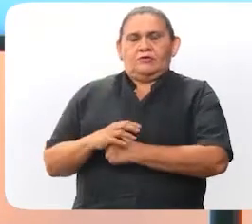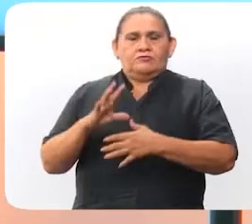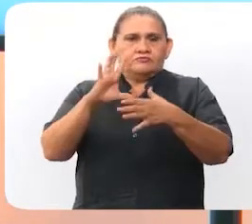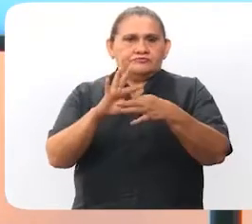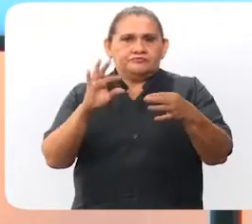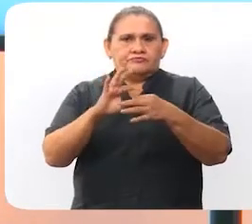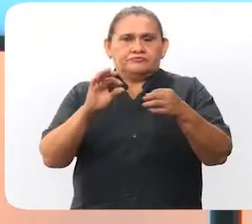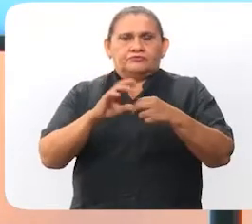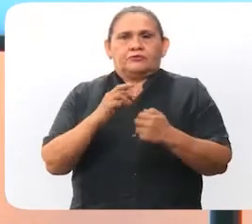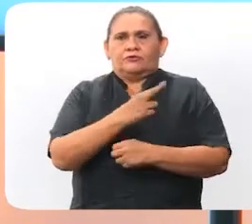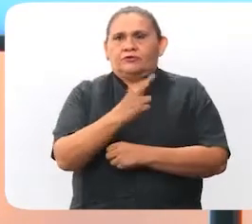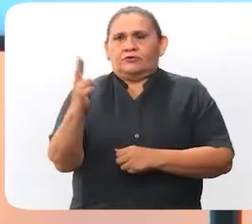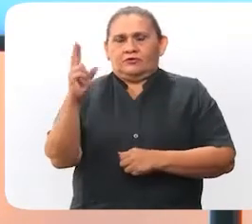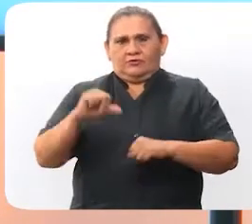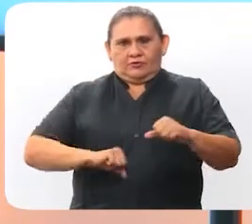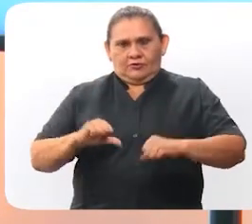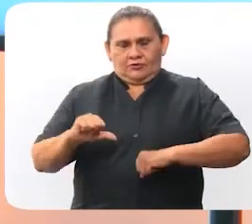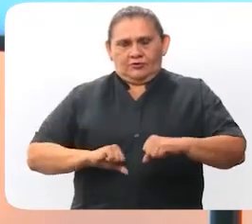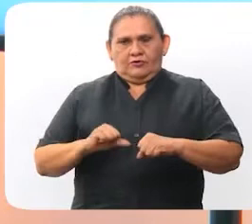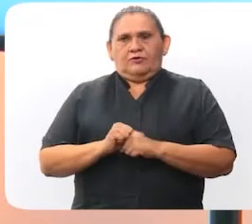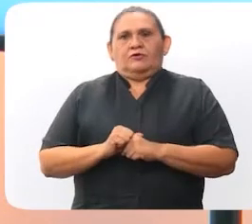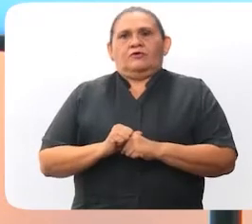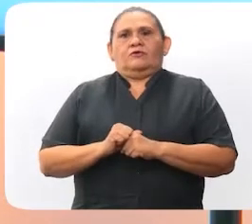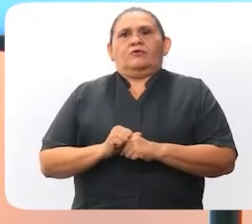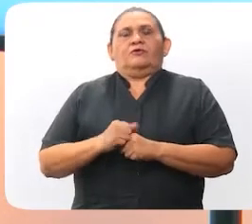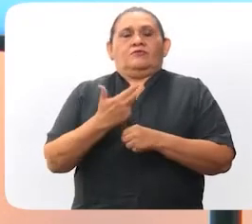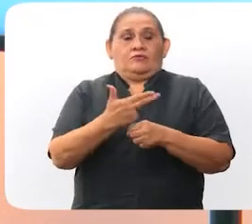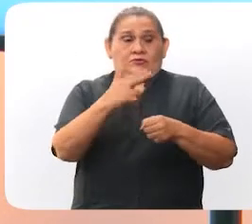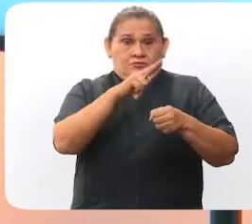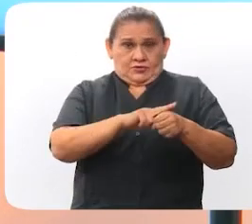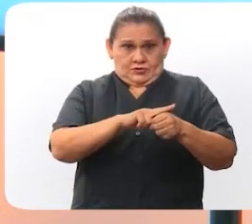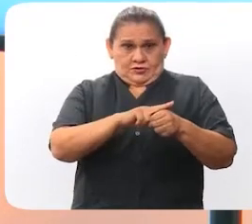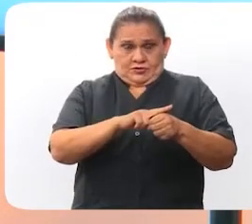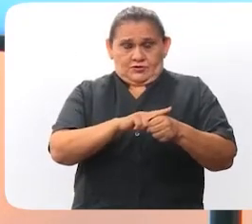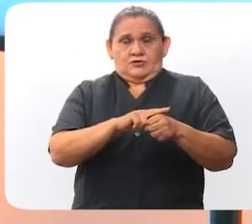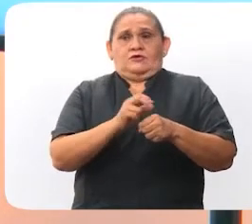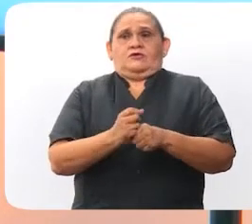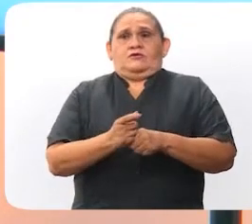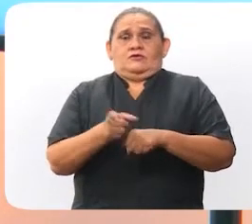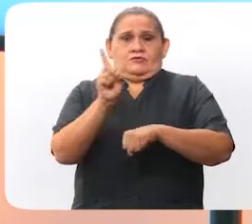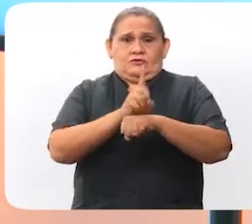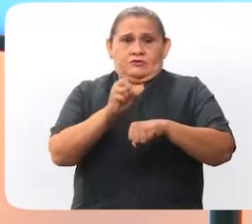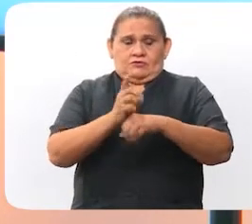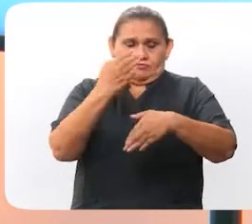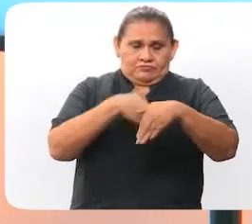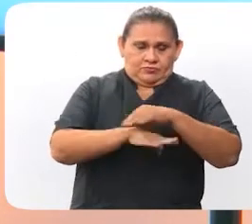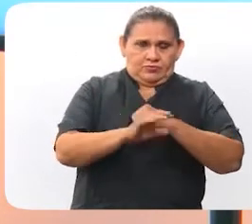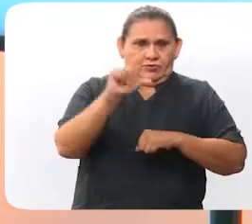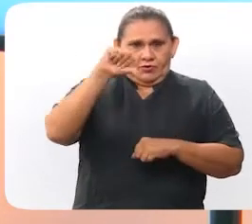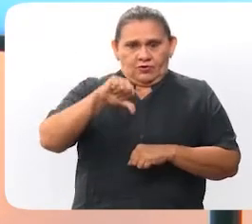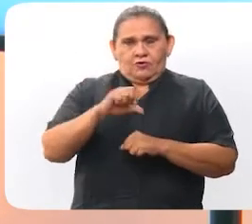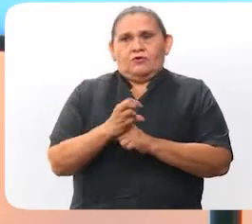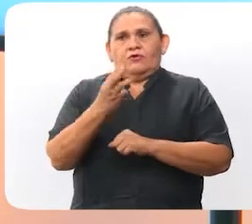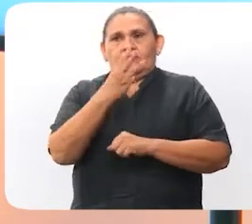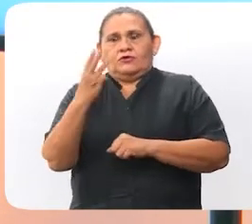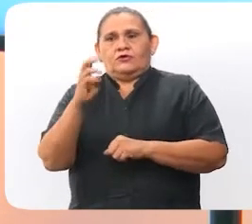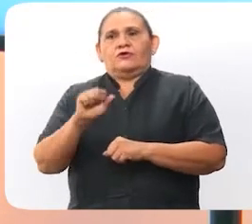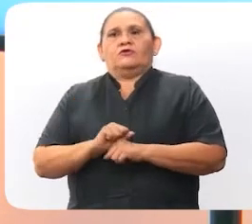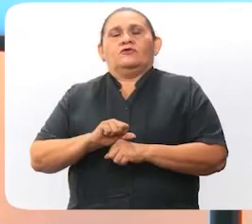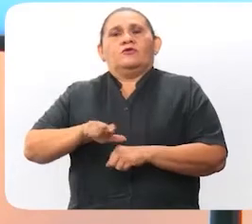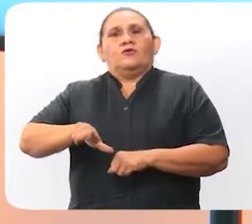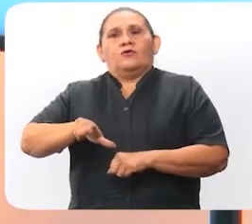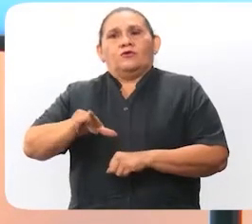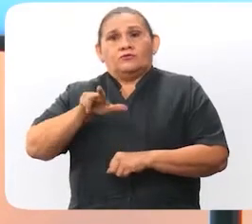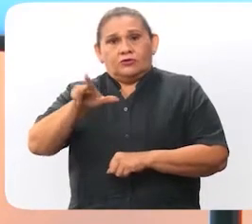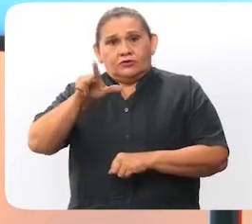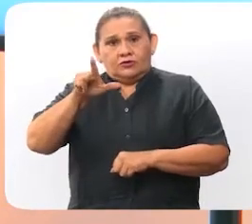la reapertura económica, los datos más importantes son la ocupación hospitalaria y los ingresos diarios. El día de hoy tenemos 317 pacientes